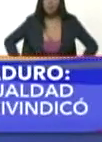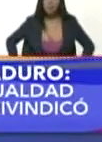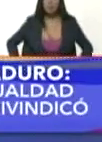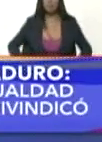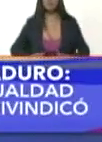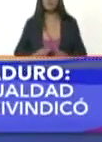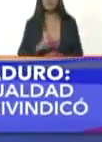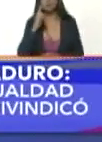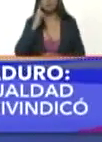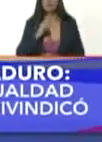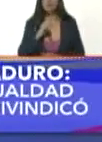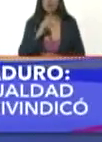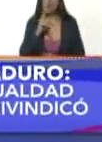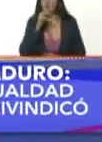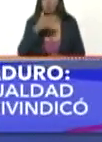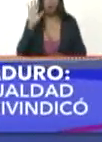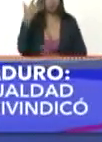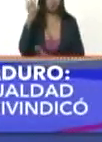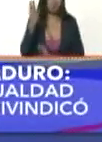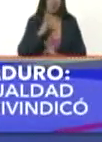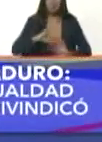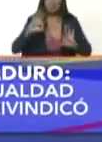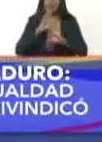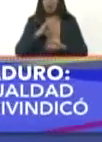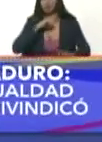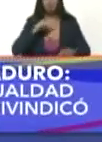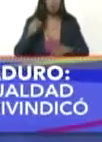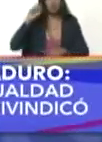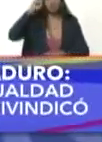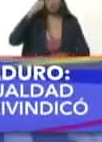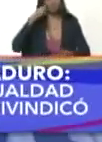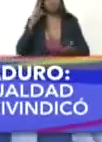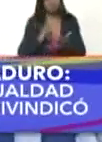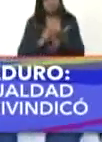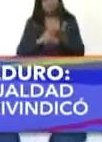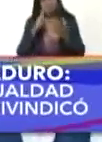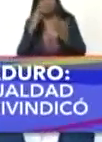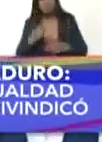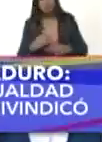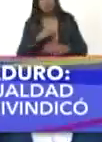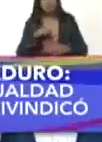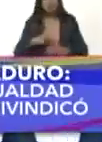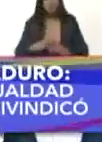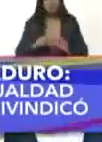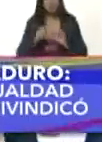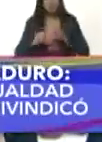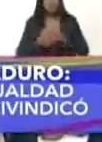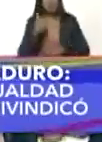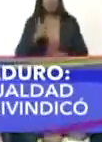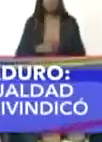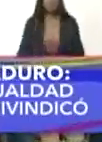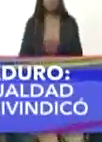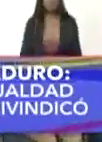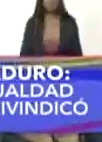Nacional Bolivariana, sin lugar a duda. Y así debemos reconocerlo y así debemos mantenerlo.